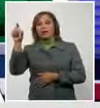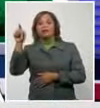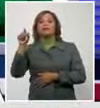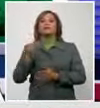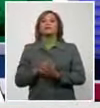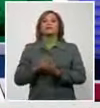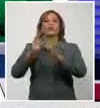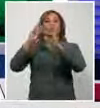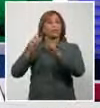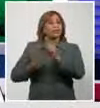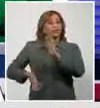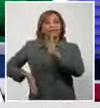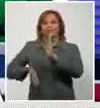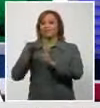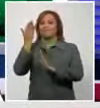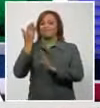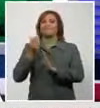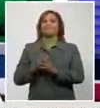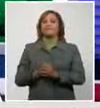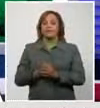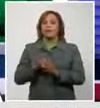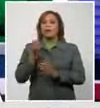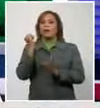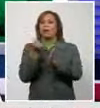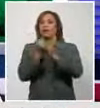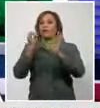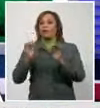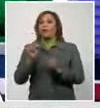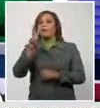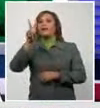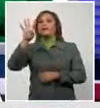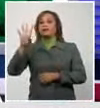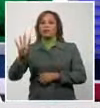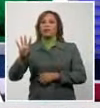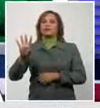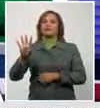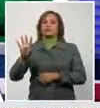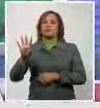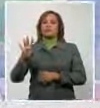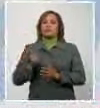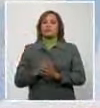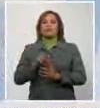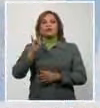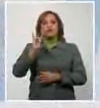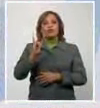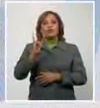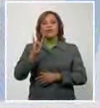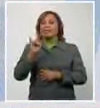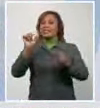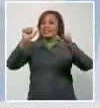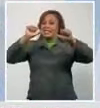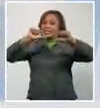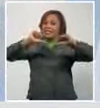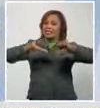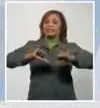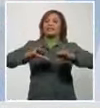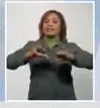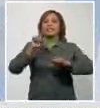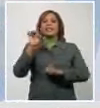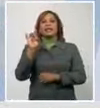cifra elevada de pacientes confirmados, 24, 9 críticos y